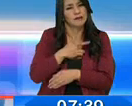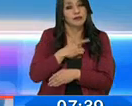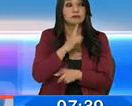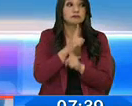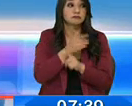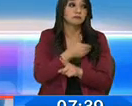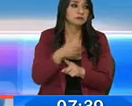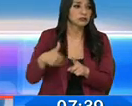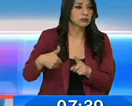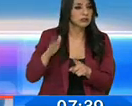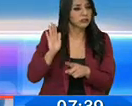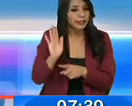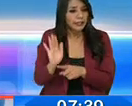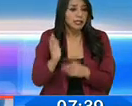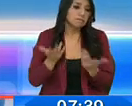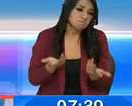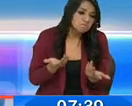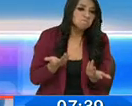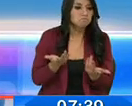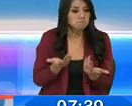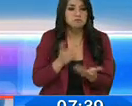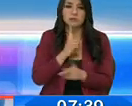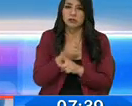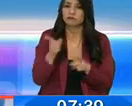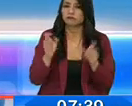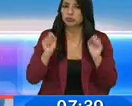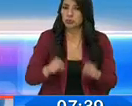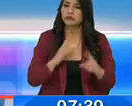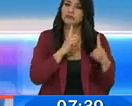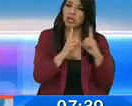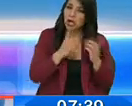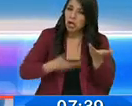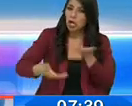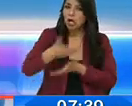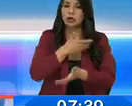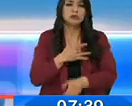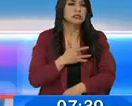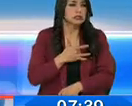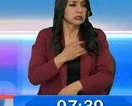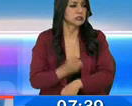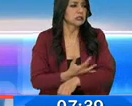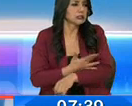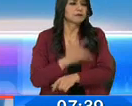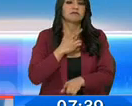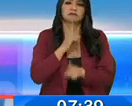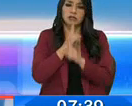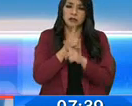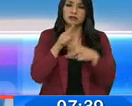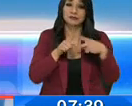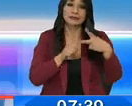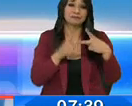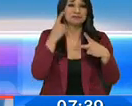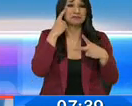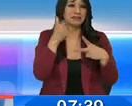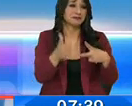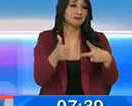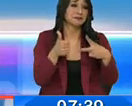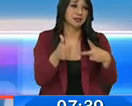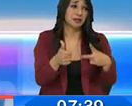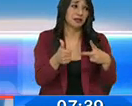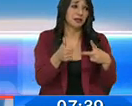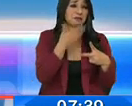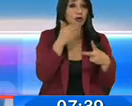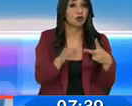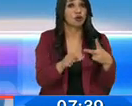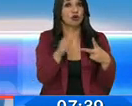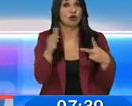presidente, caracterizándole esta capacidad de diálogo y de sensibilidad que él tiene, tienen que pensar seriamente en una opción